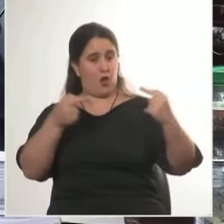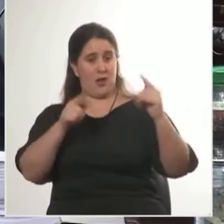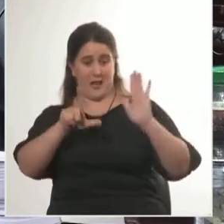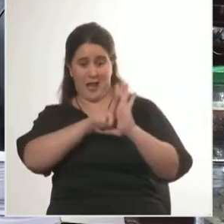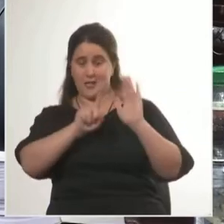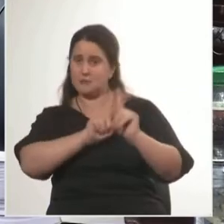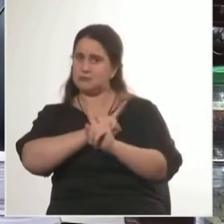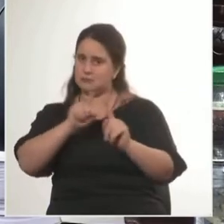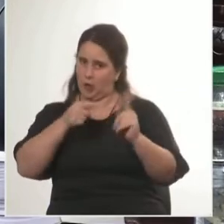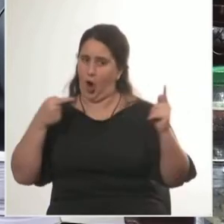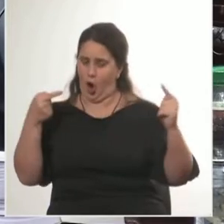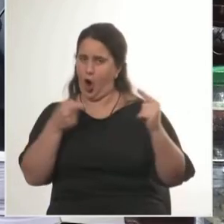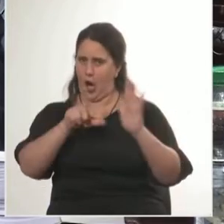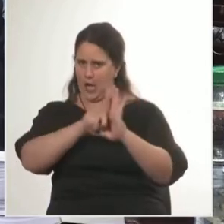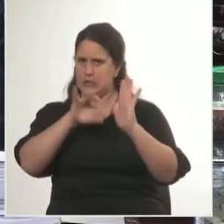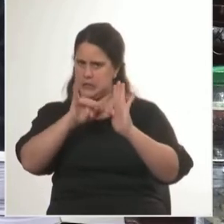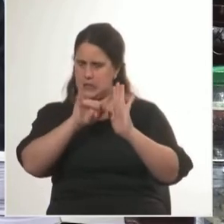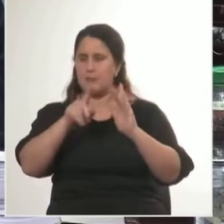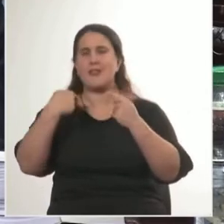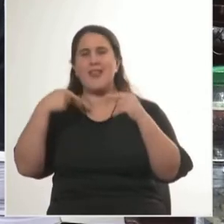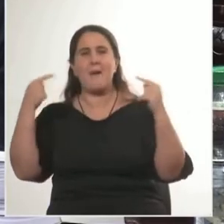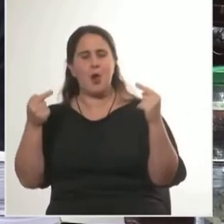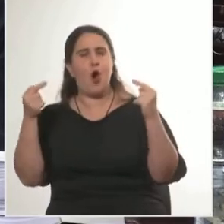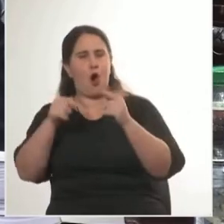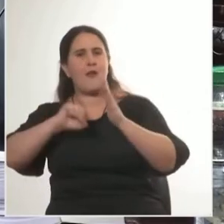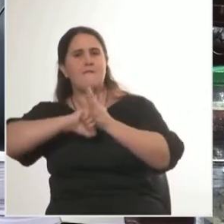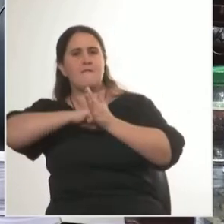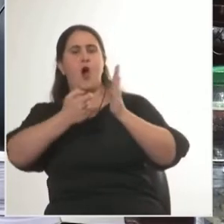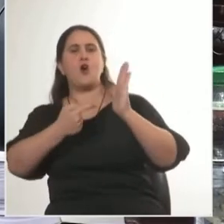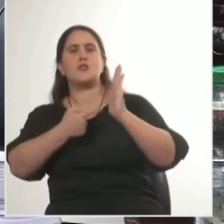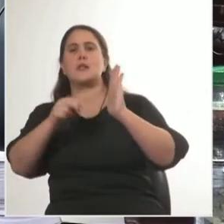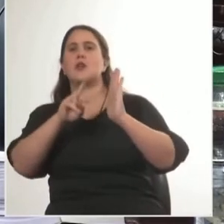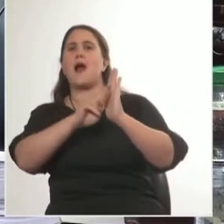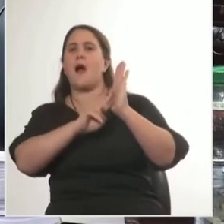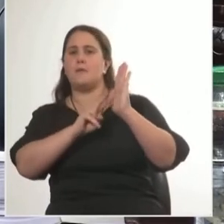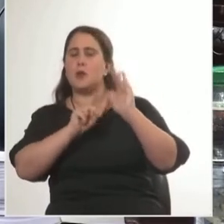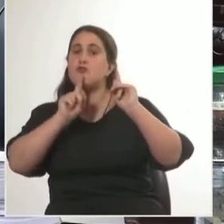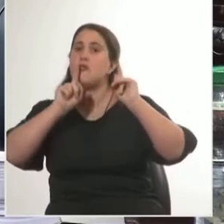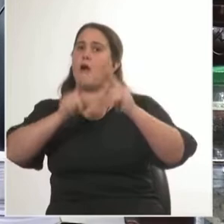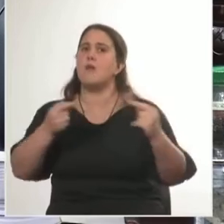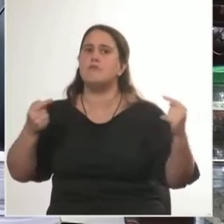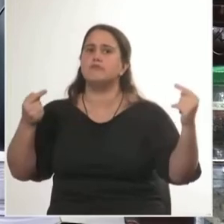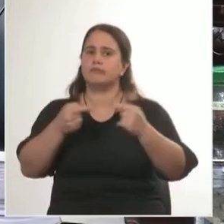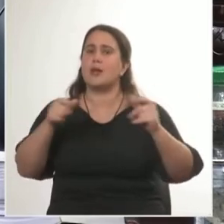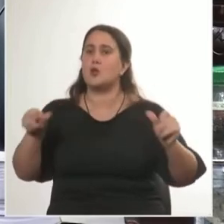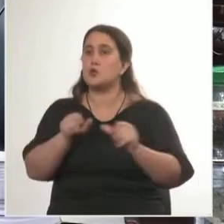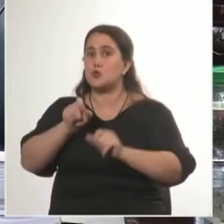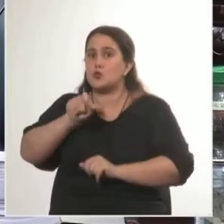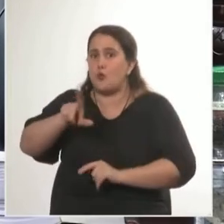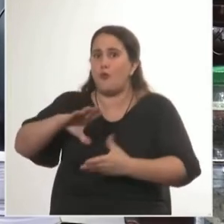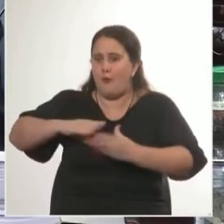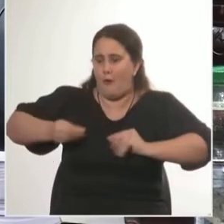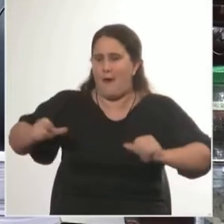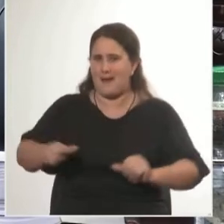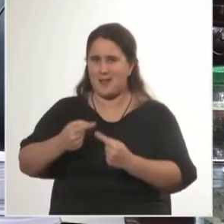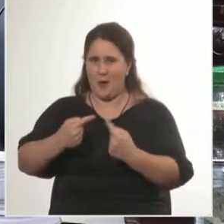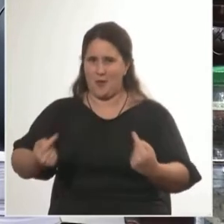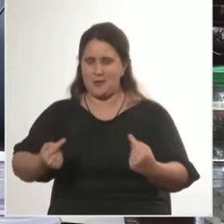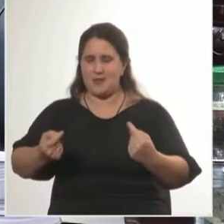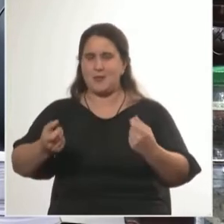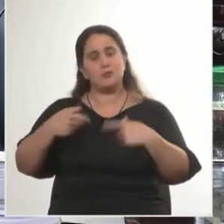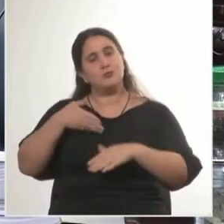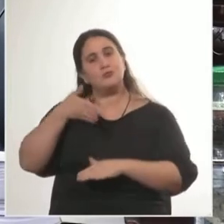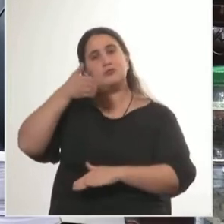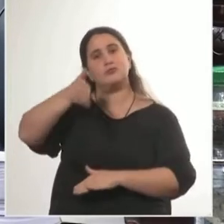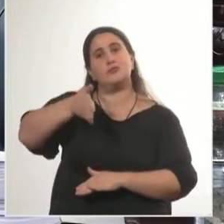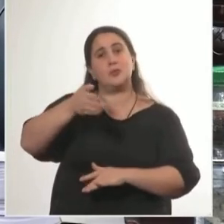ley, contradice la Carta Orgánica del Banco Central, sino que también contradice el accionar del Banco Central, porque si uno